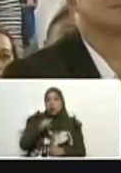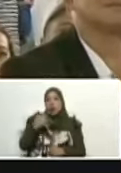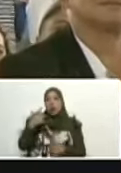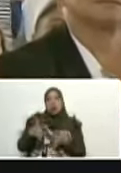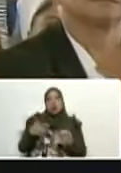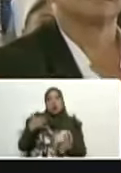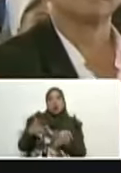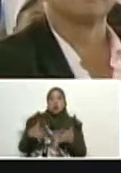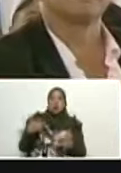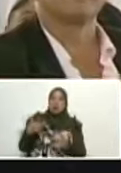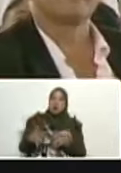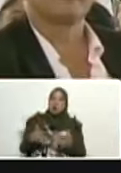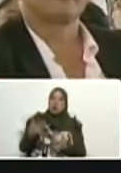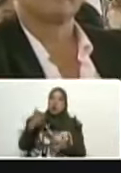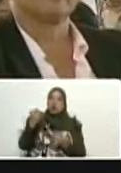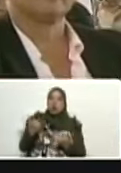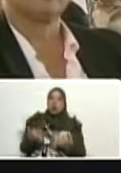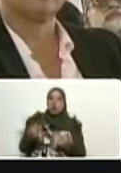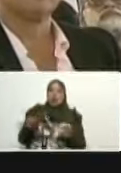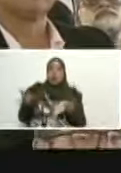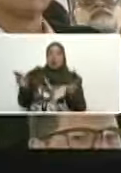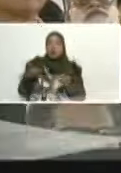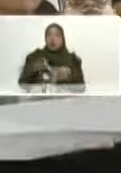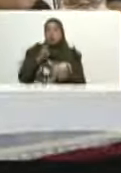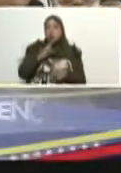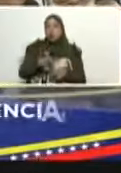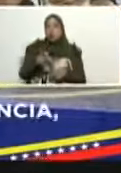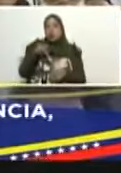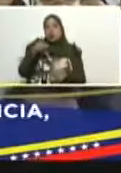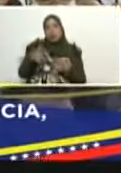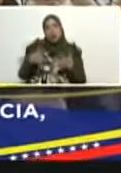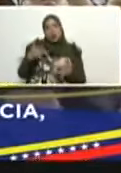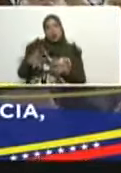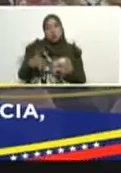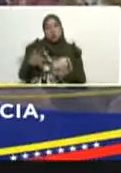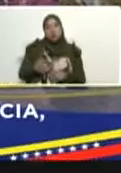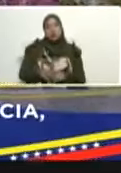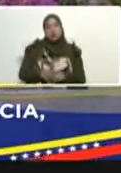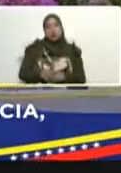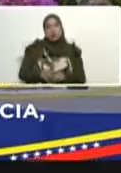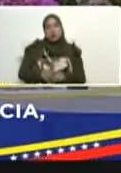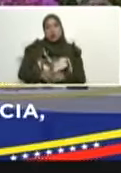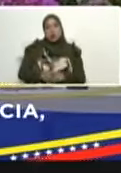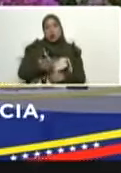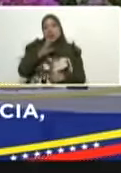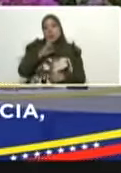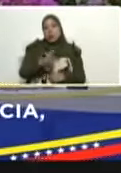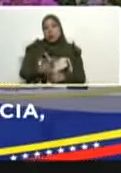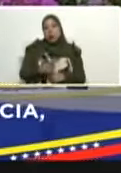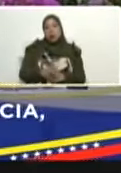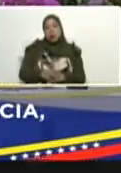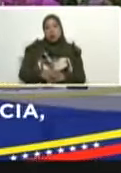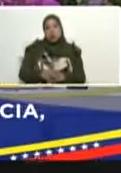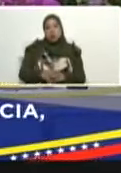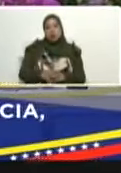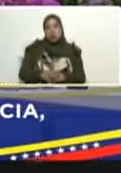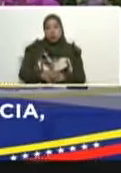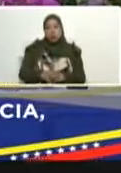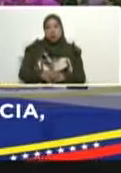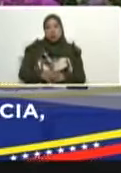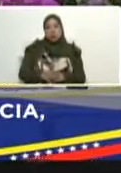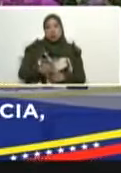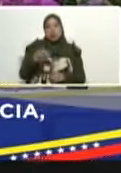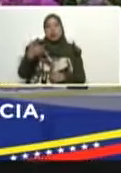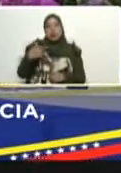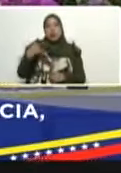acción ya, en el resultado. Nace de la acción, nace del resultado. Ya sembramos, nace